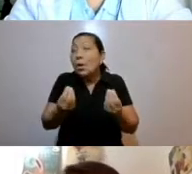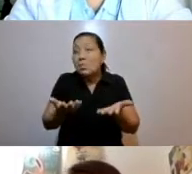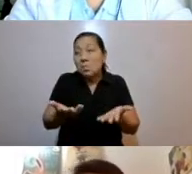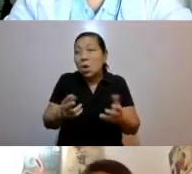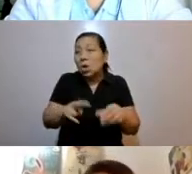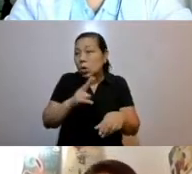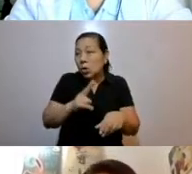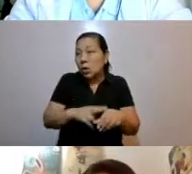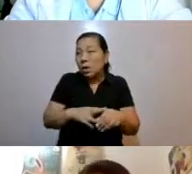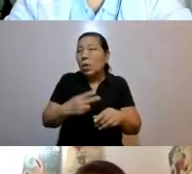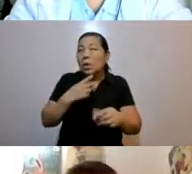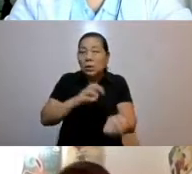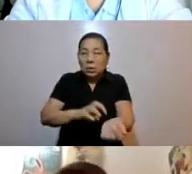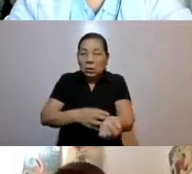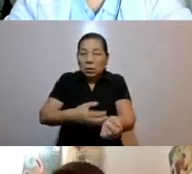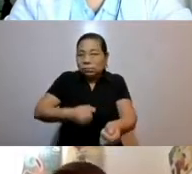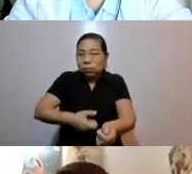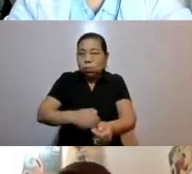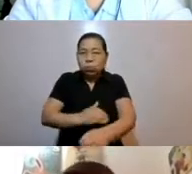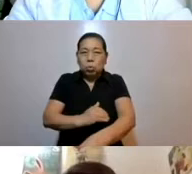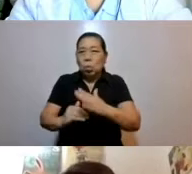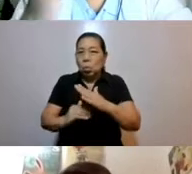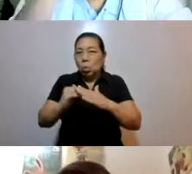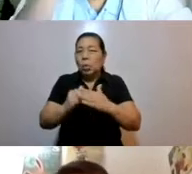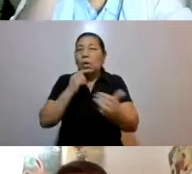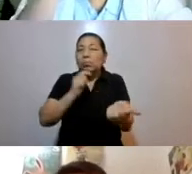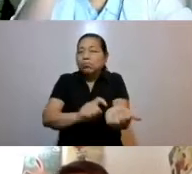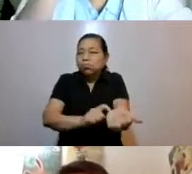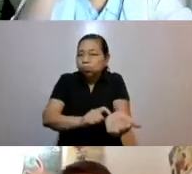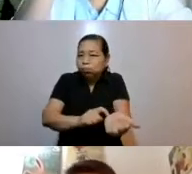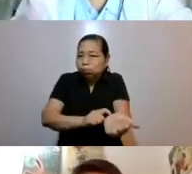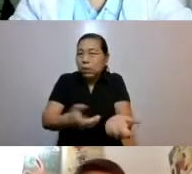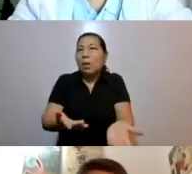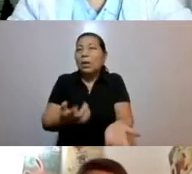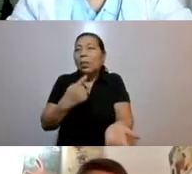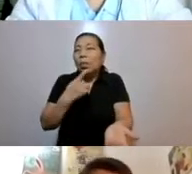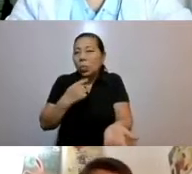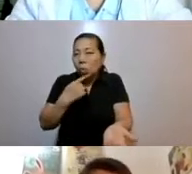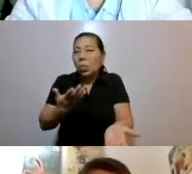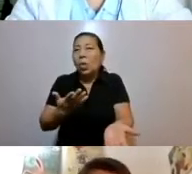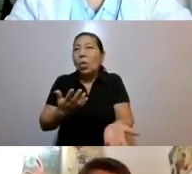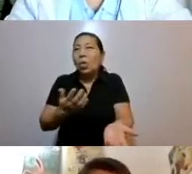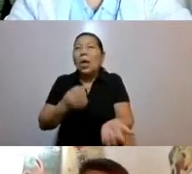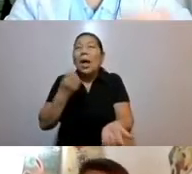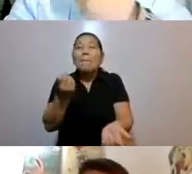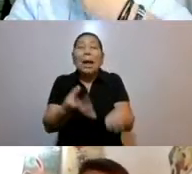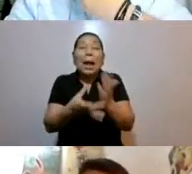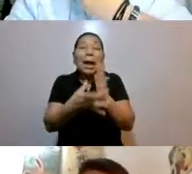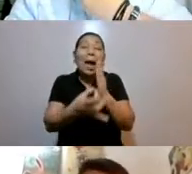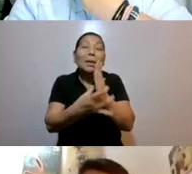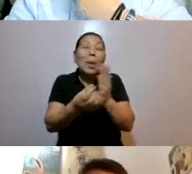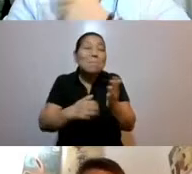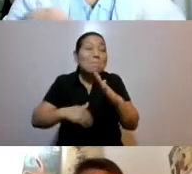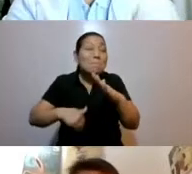comunes como la hipertensión arterial, como la diabetes mellitus, como el colesterol, ¿no? Porque el